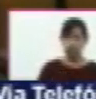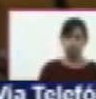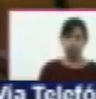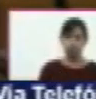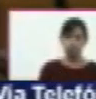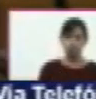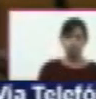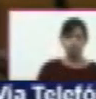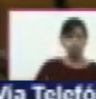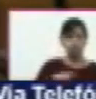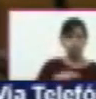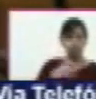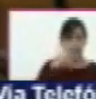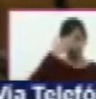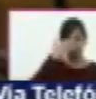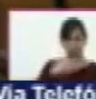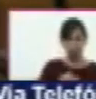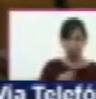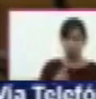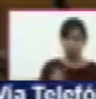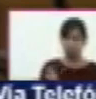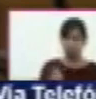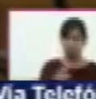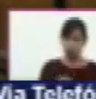consejeros del INE. Y